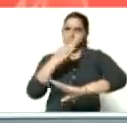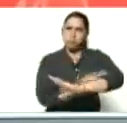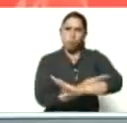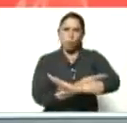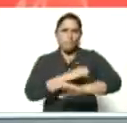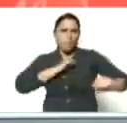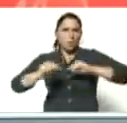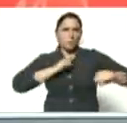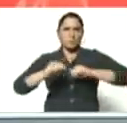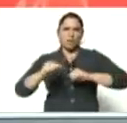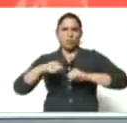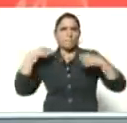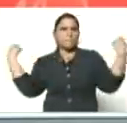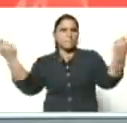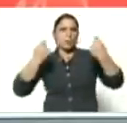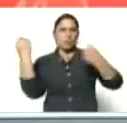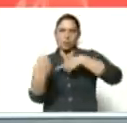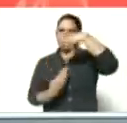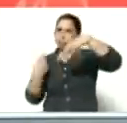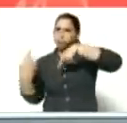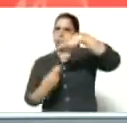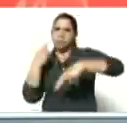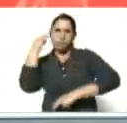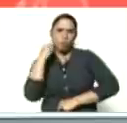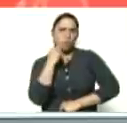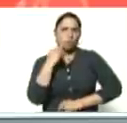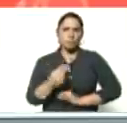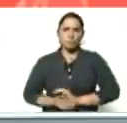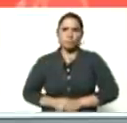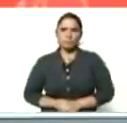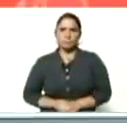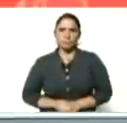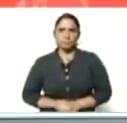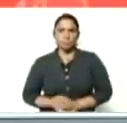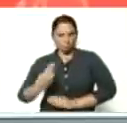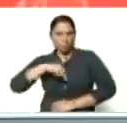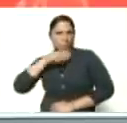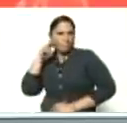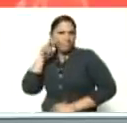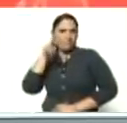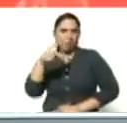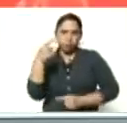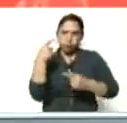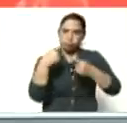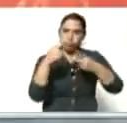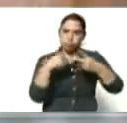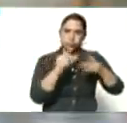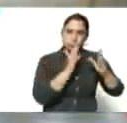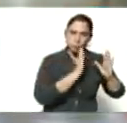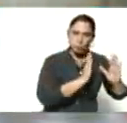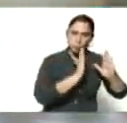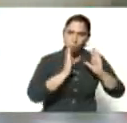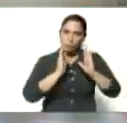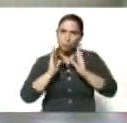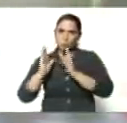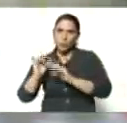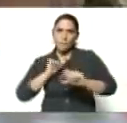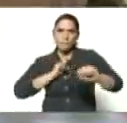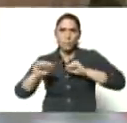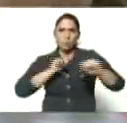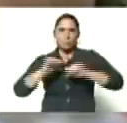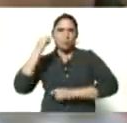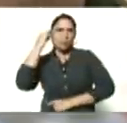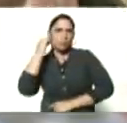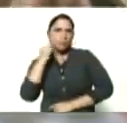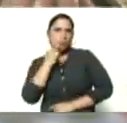popular revolucionario y bolivariano. Y de haber visto sus distintas etapas, el movimiento